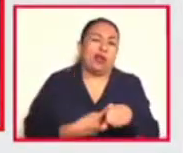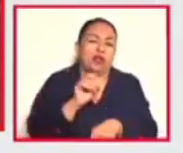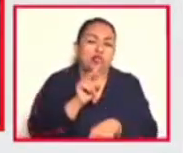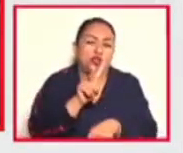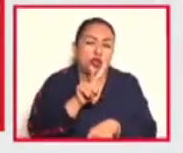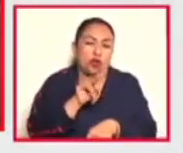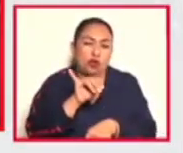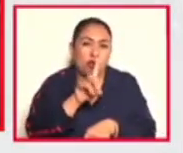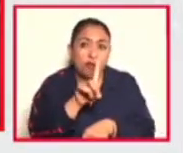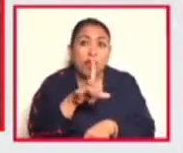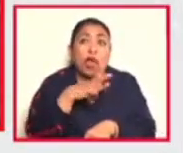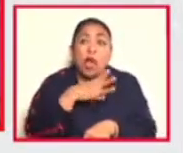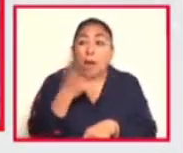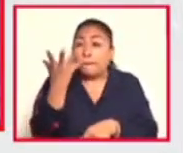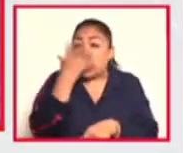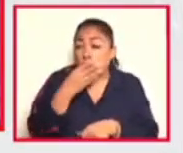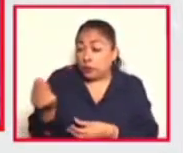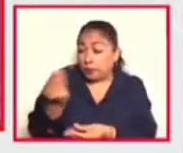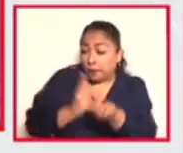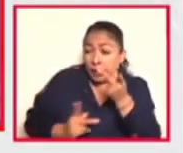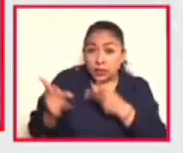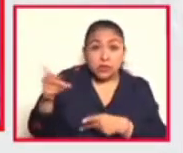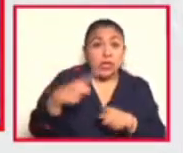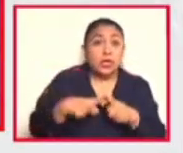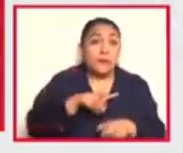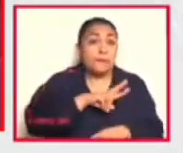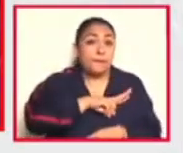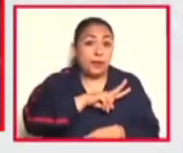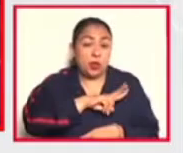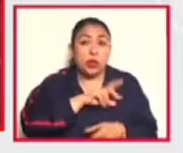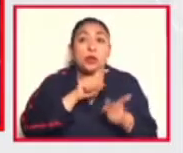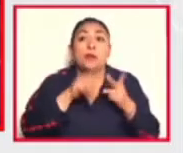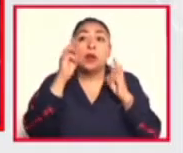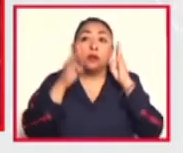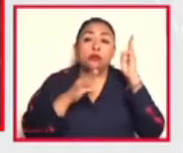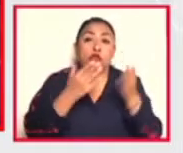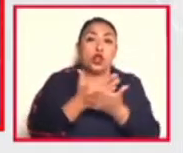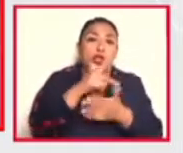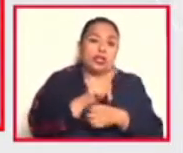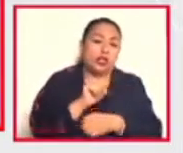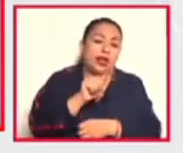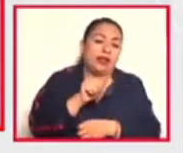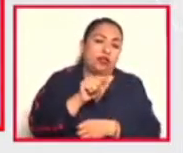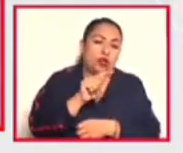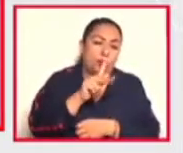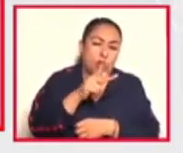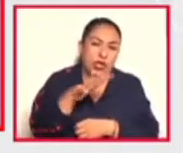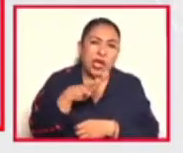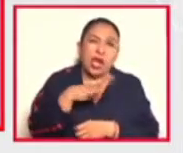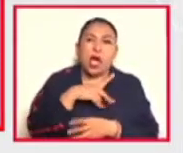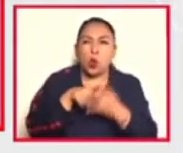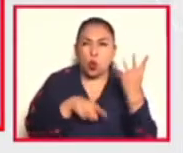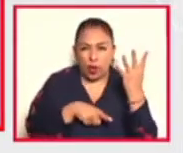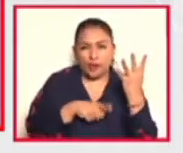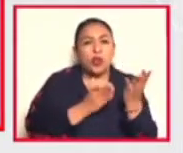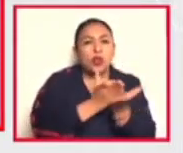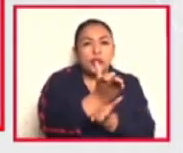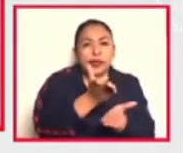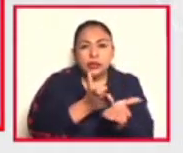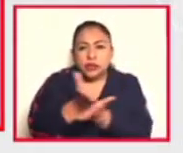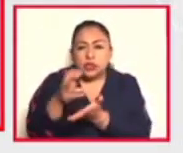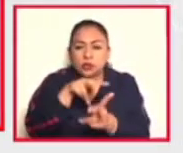que nos prestó su viuda y también el Museo Nacional de Antropología. Hablamos de los 4 destinos de la